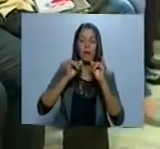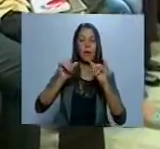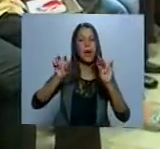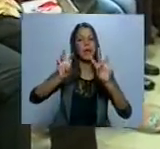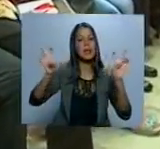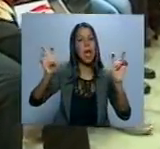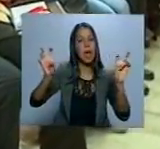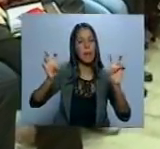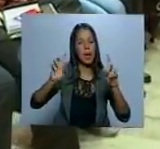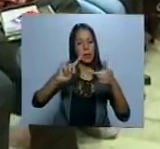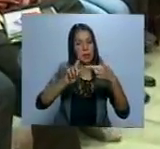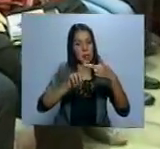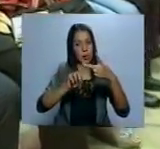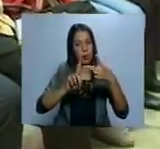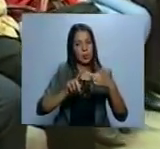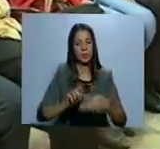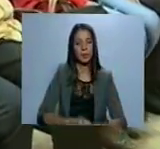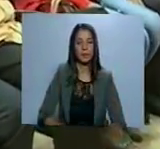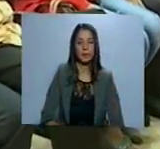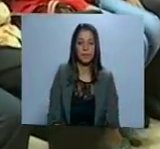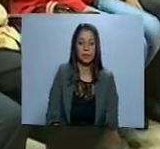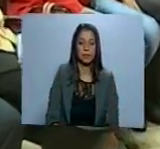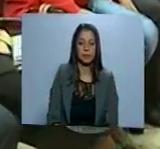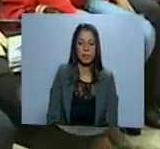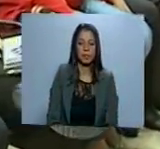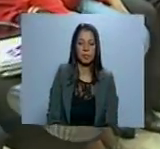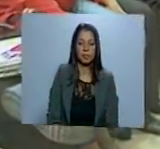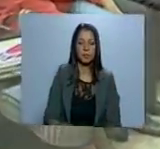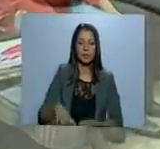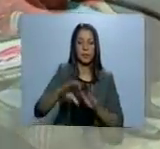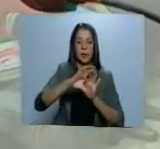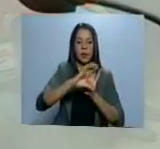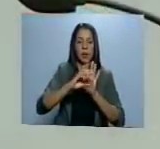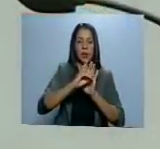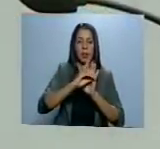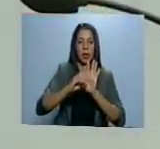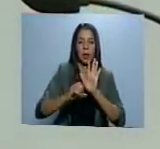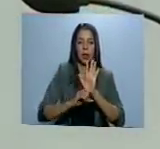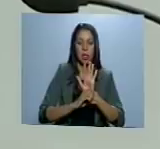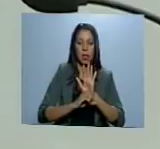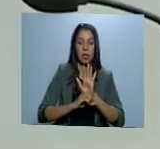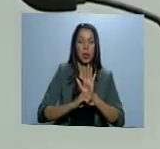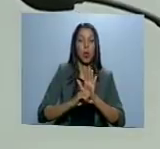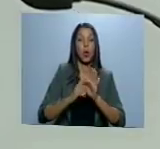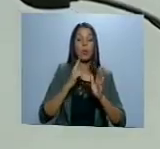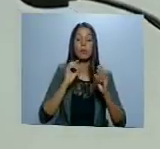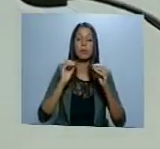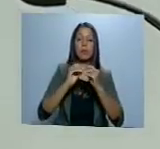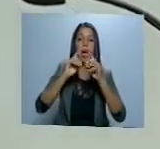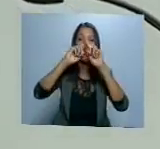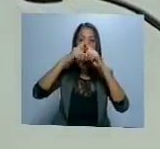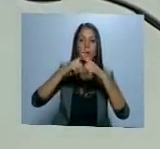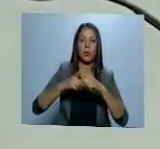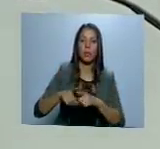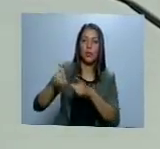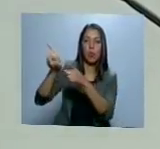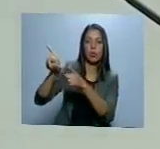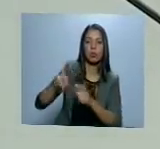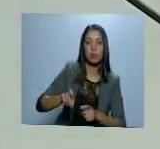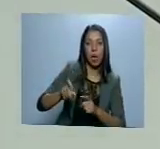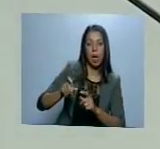punto del orden del día. Decreto constituyente que aprueba el presupuesto de ingresos y